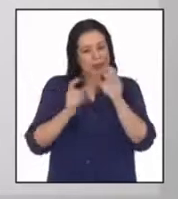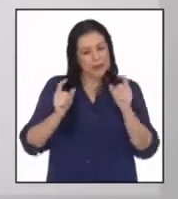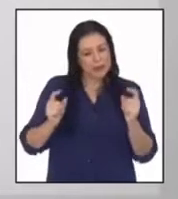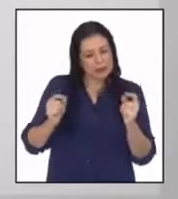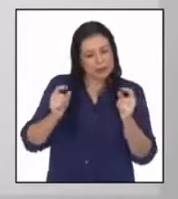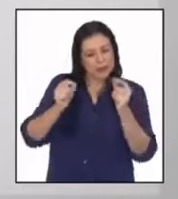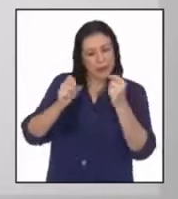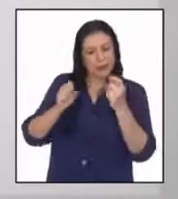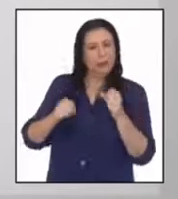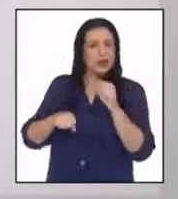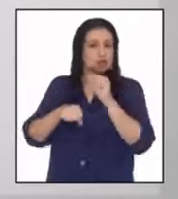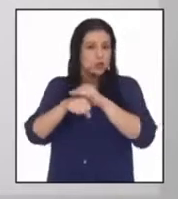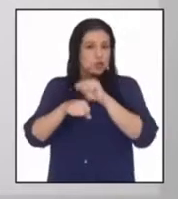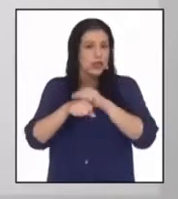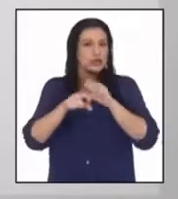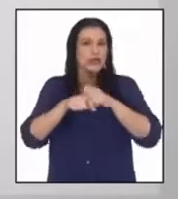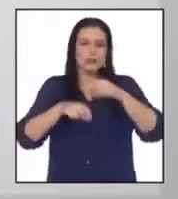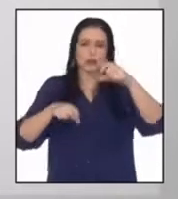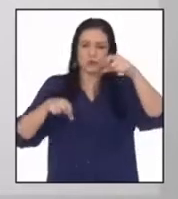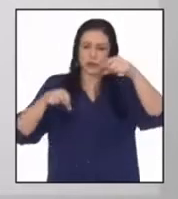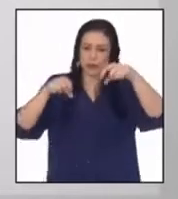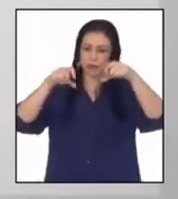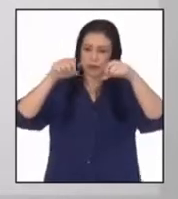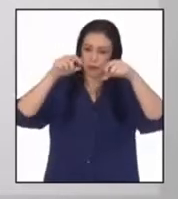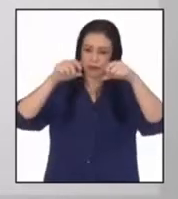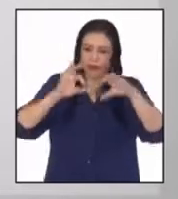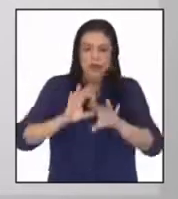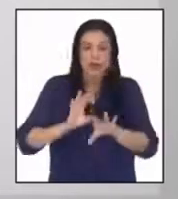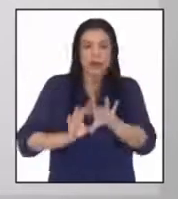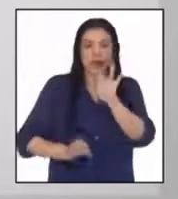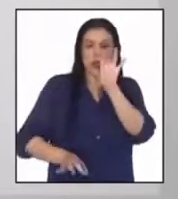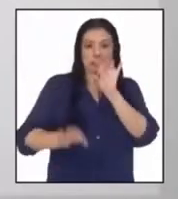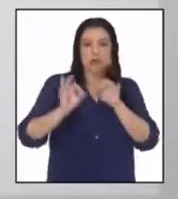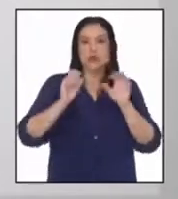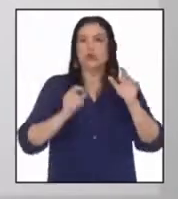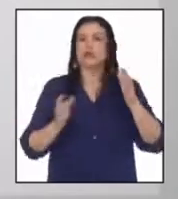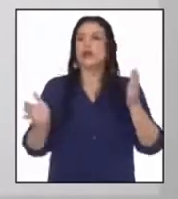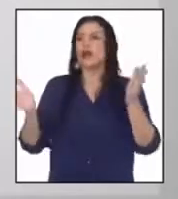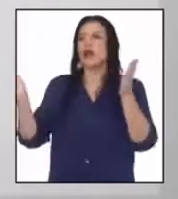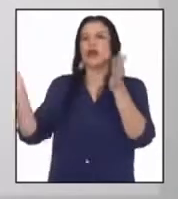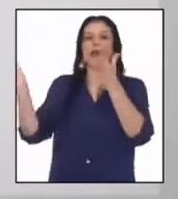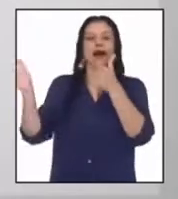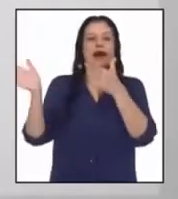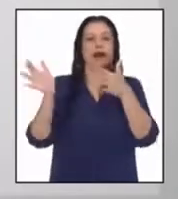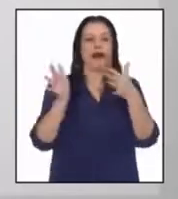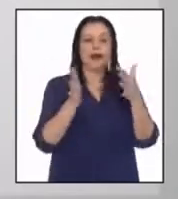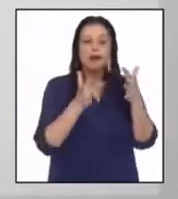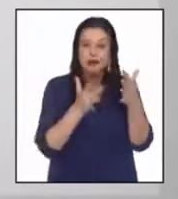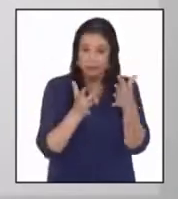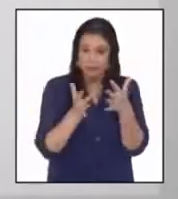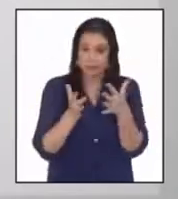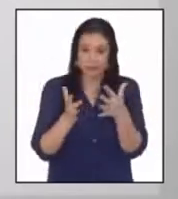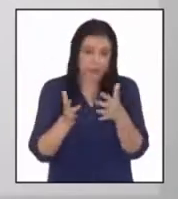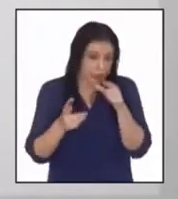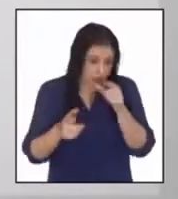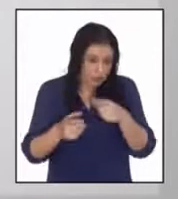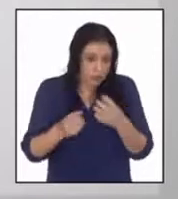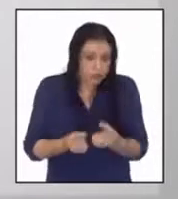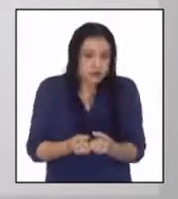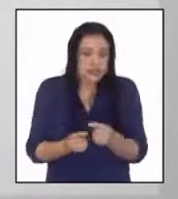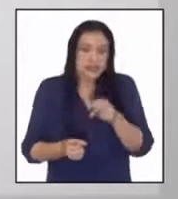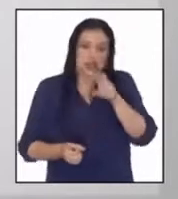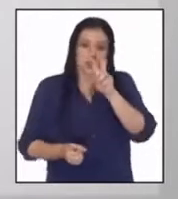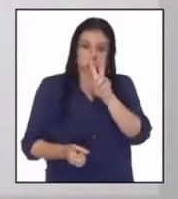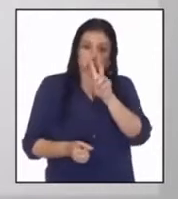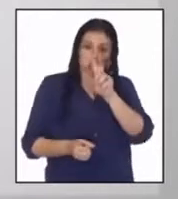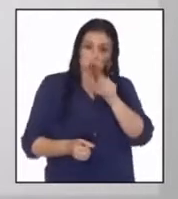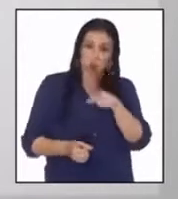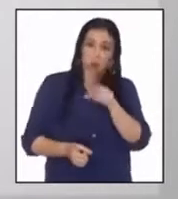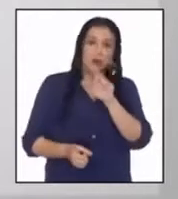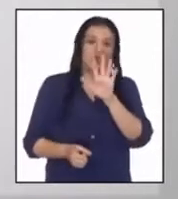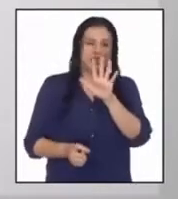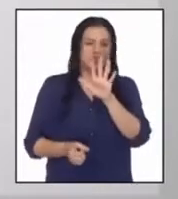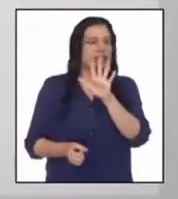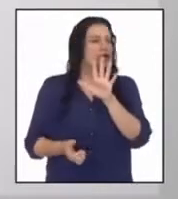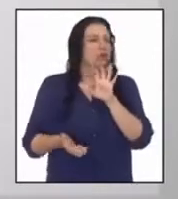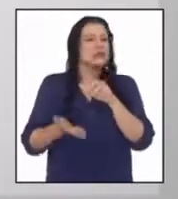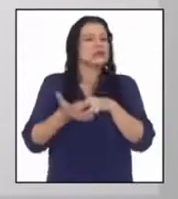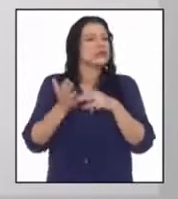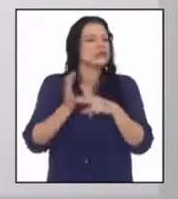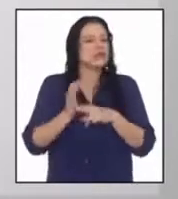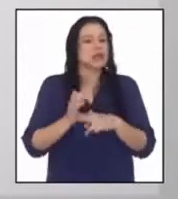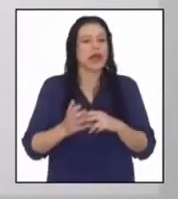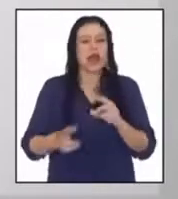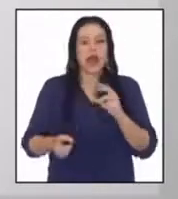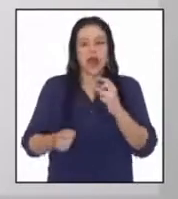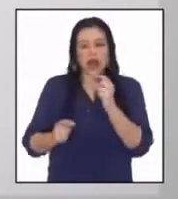partículas sólidas y gotas líquidas que se encuentran en el aire. Entonces, el valor 2,5 corresponde a